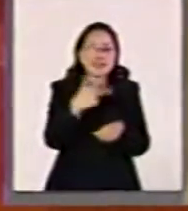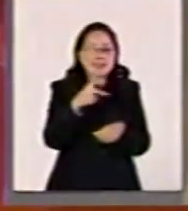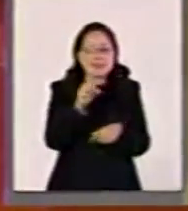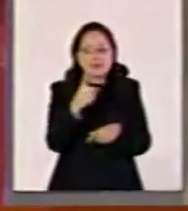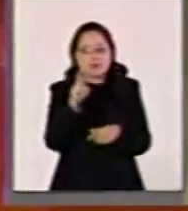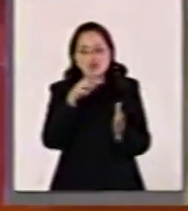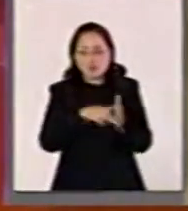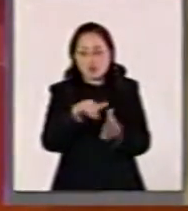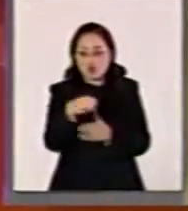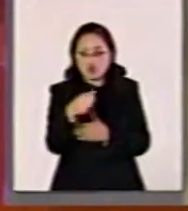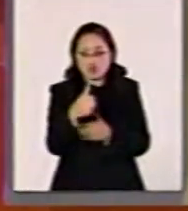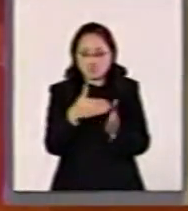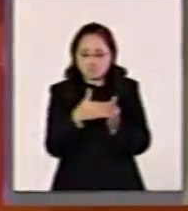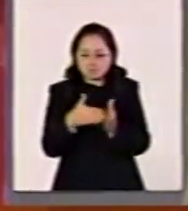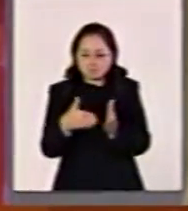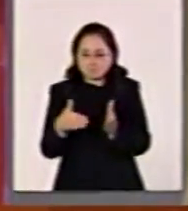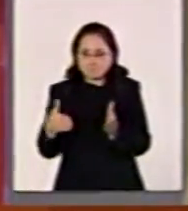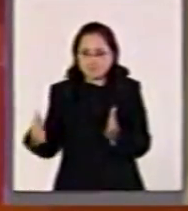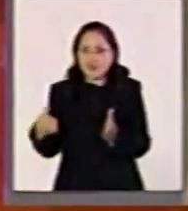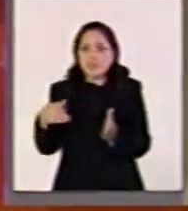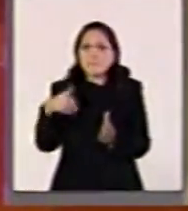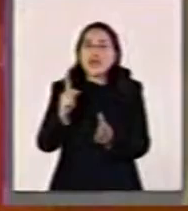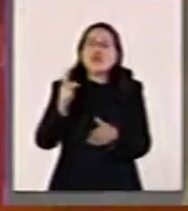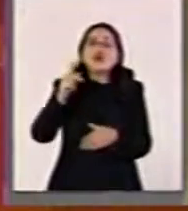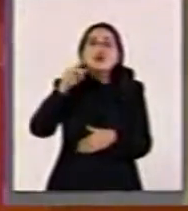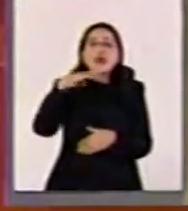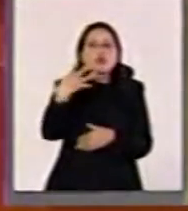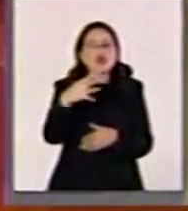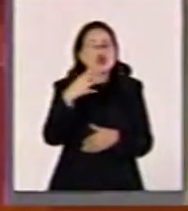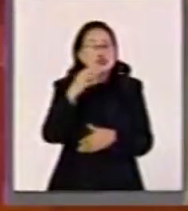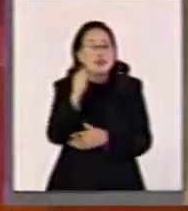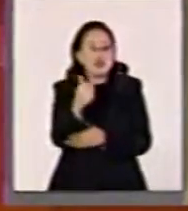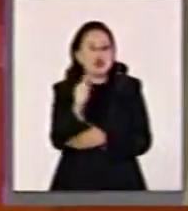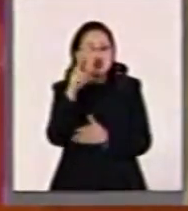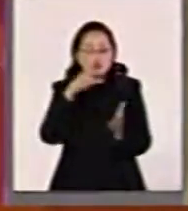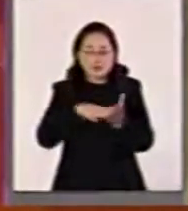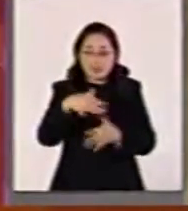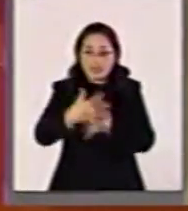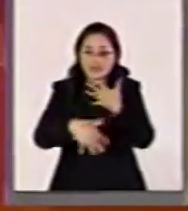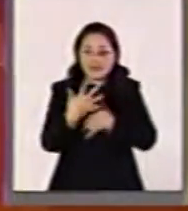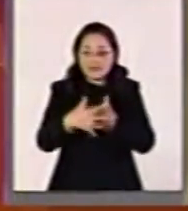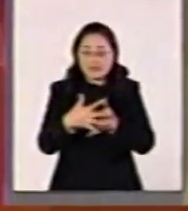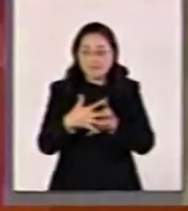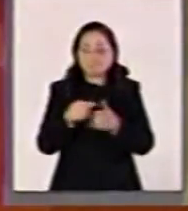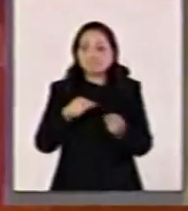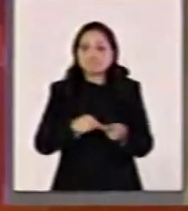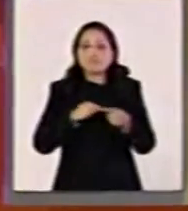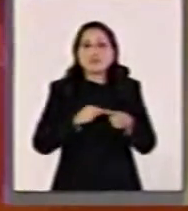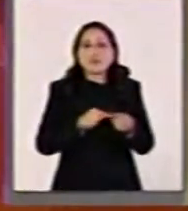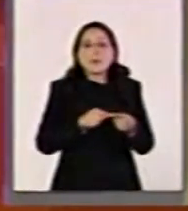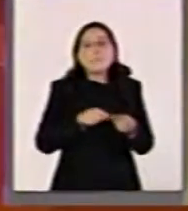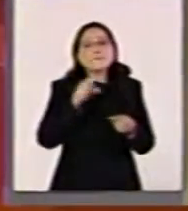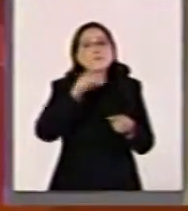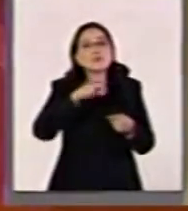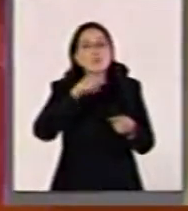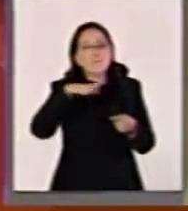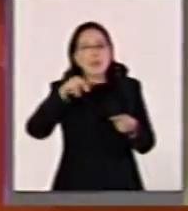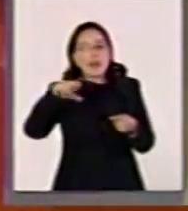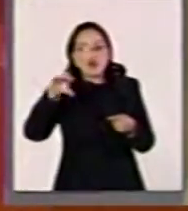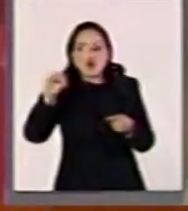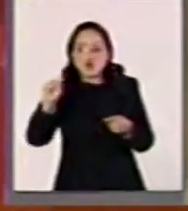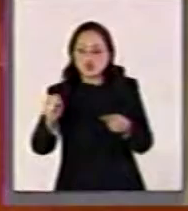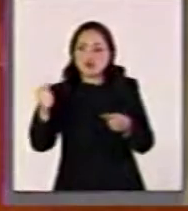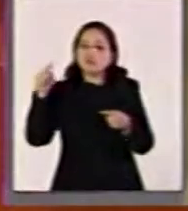2011. Sin embargo, el 14 de agosto de 2015, el señor Fascistlis hizo